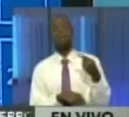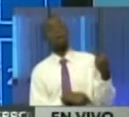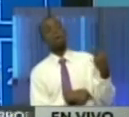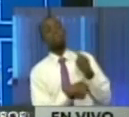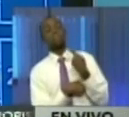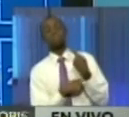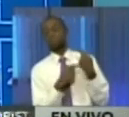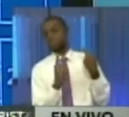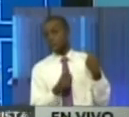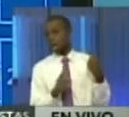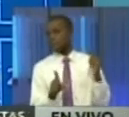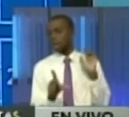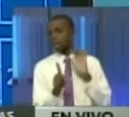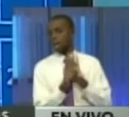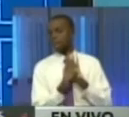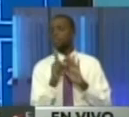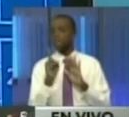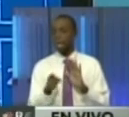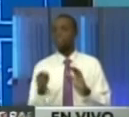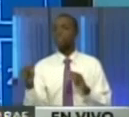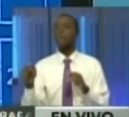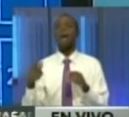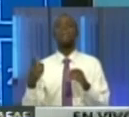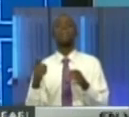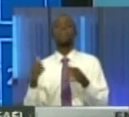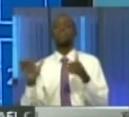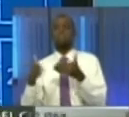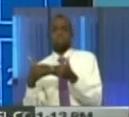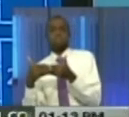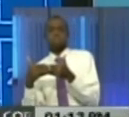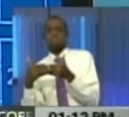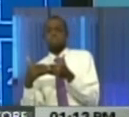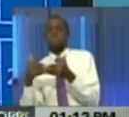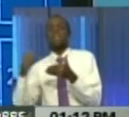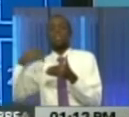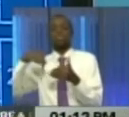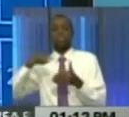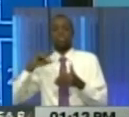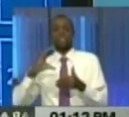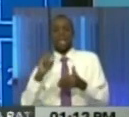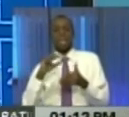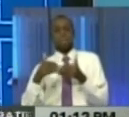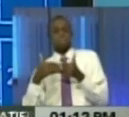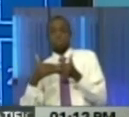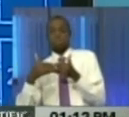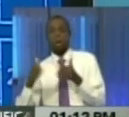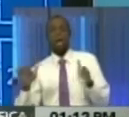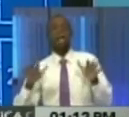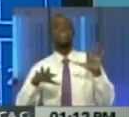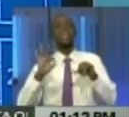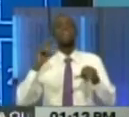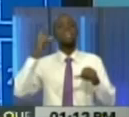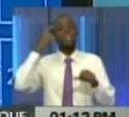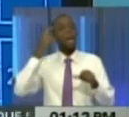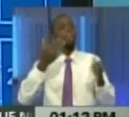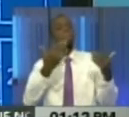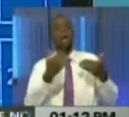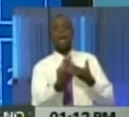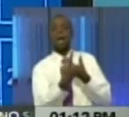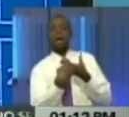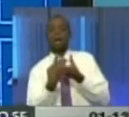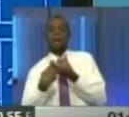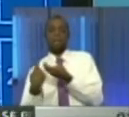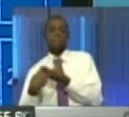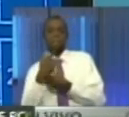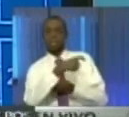a abrir el registro electoral. Ahí hicimos 13 días, aunque sea un